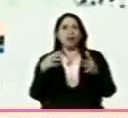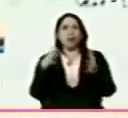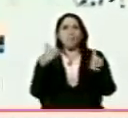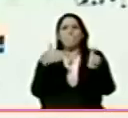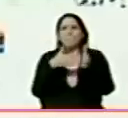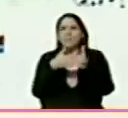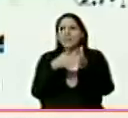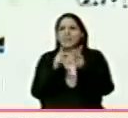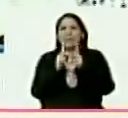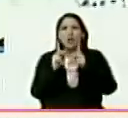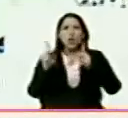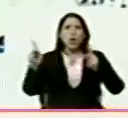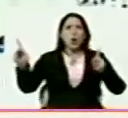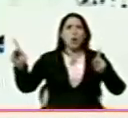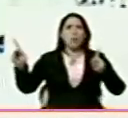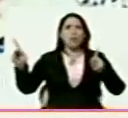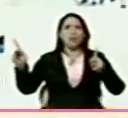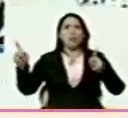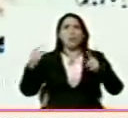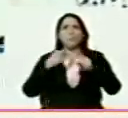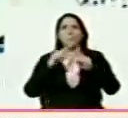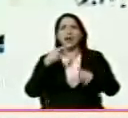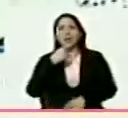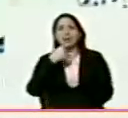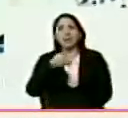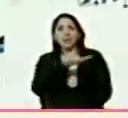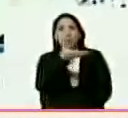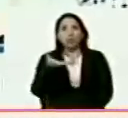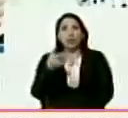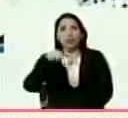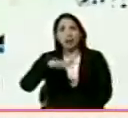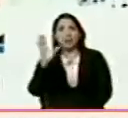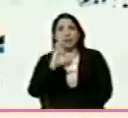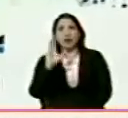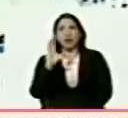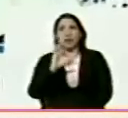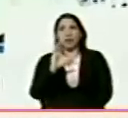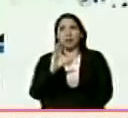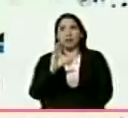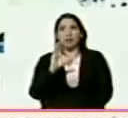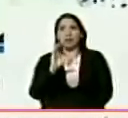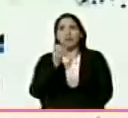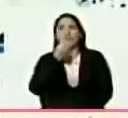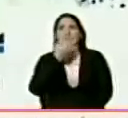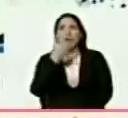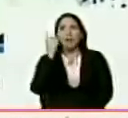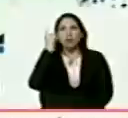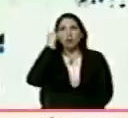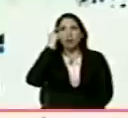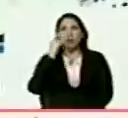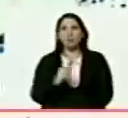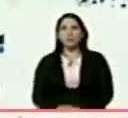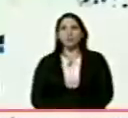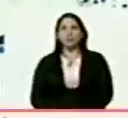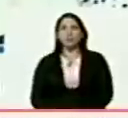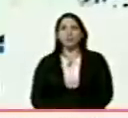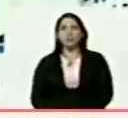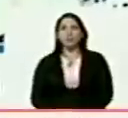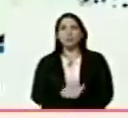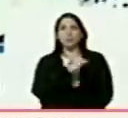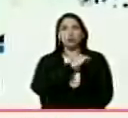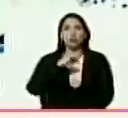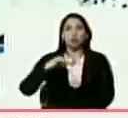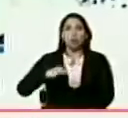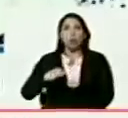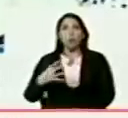a Caracas para decir a ustedes buenos días y somos con